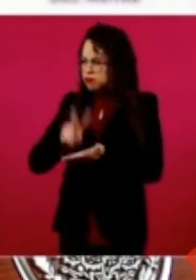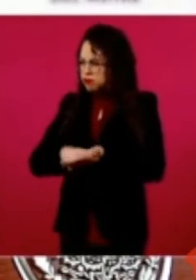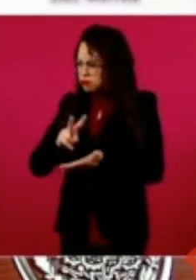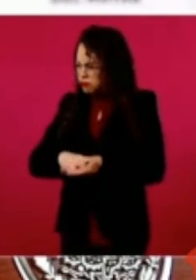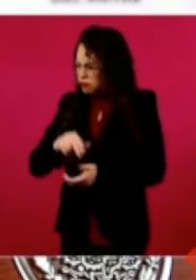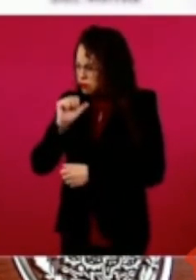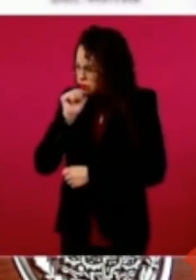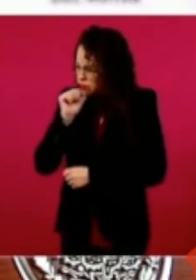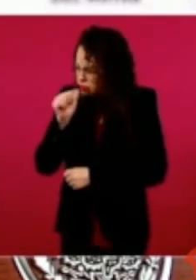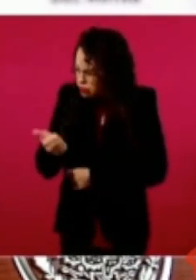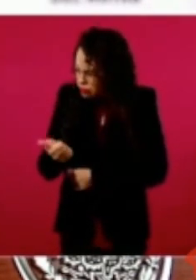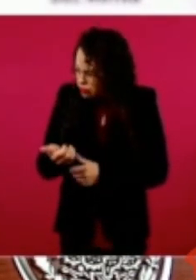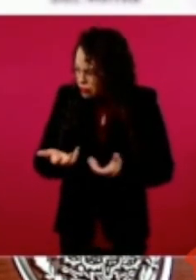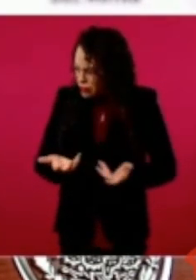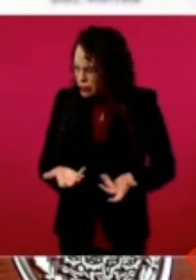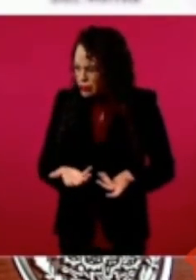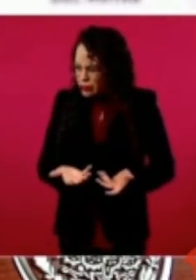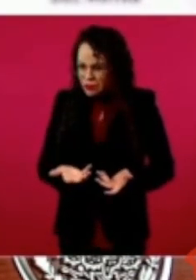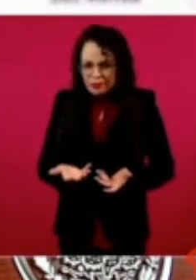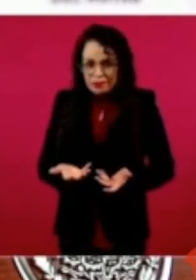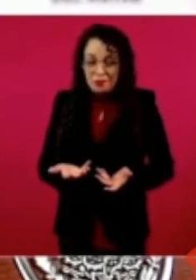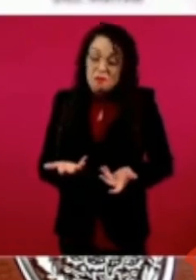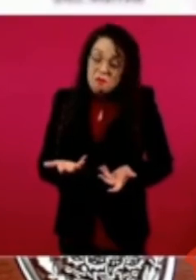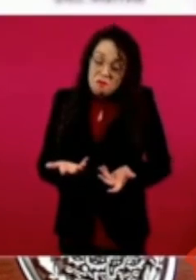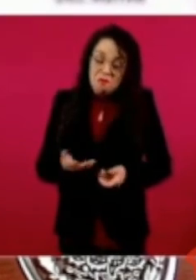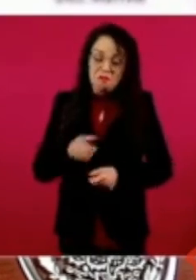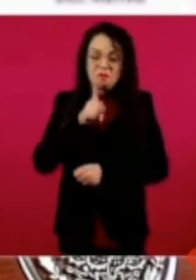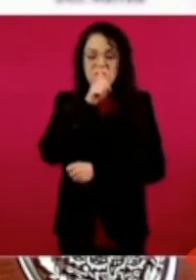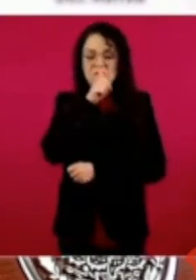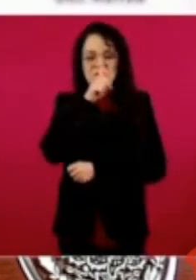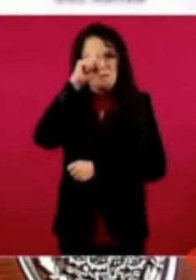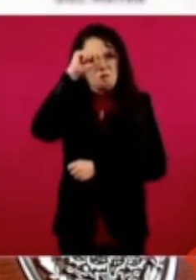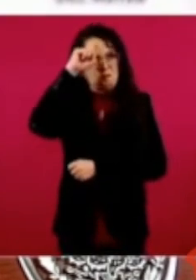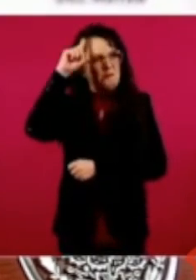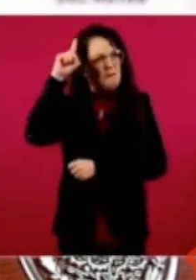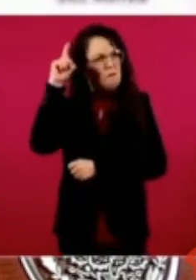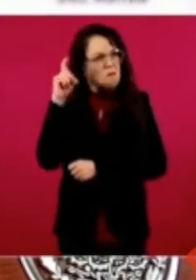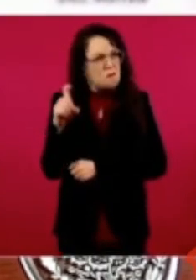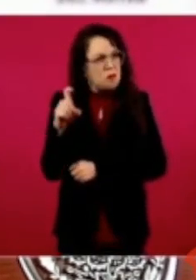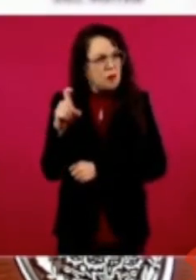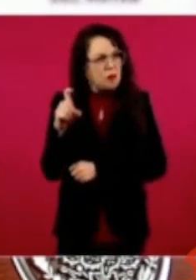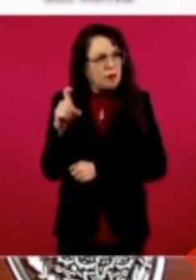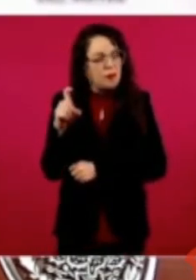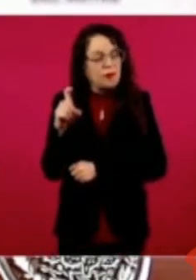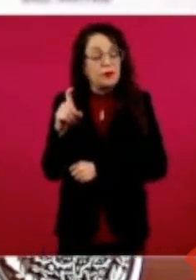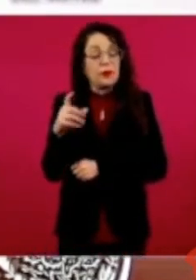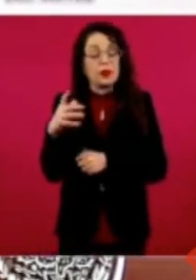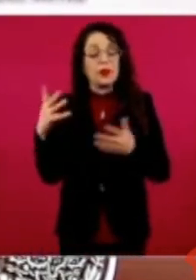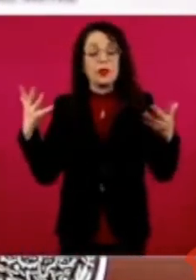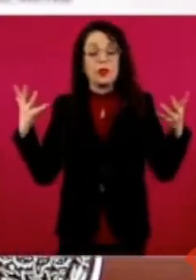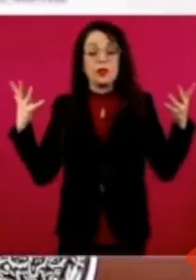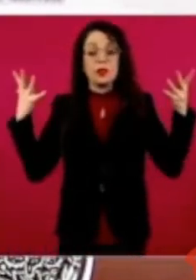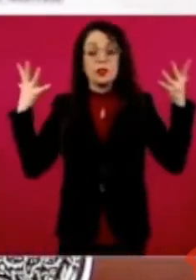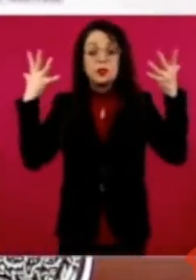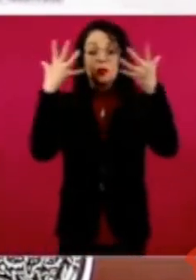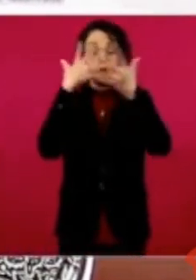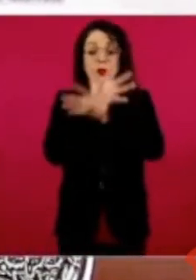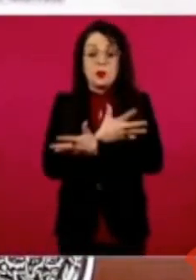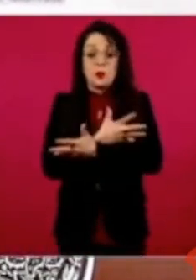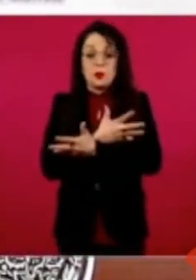de los ferrocarriles, y luego, al momento que se les